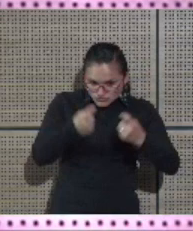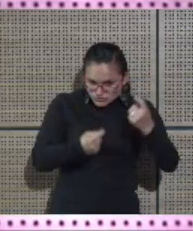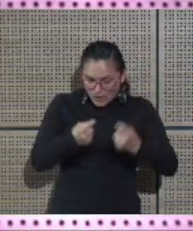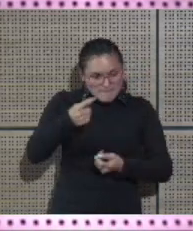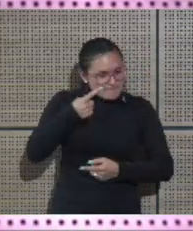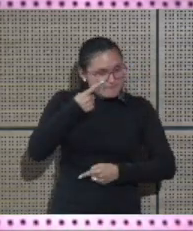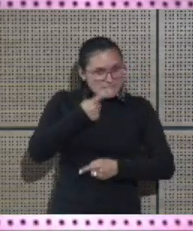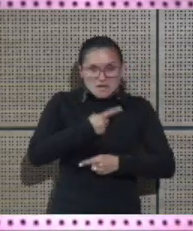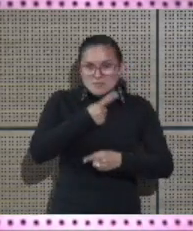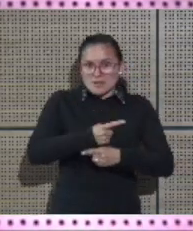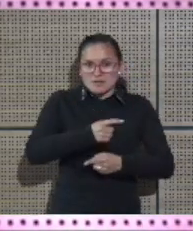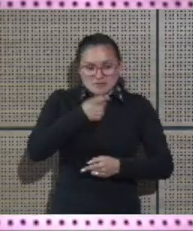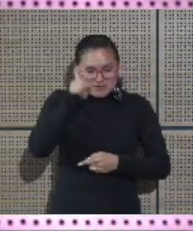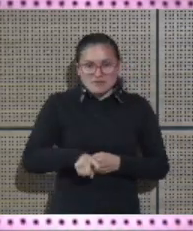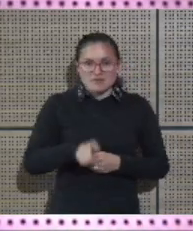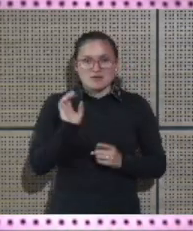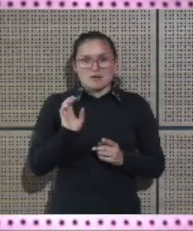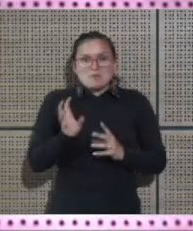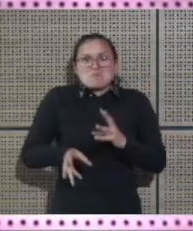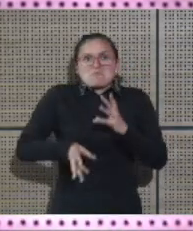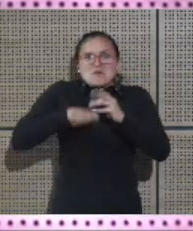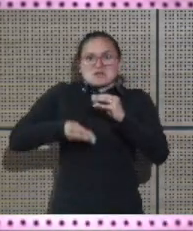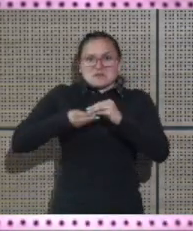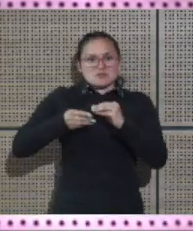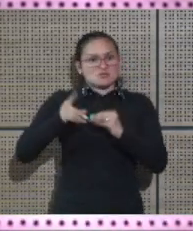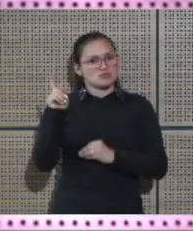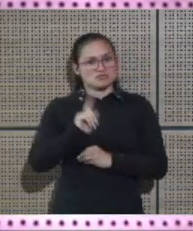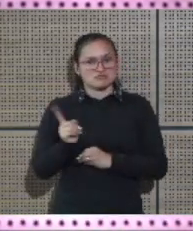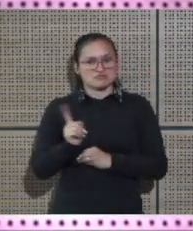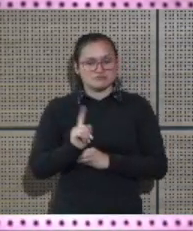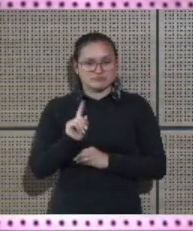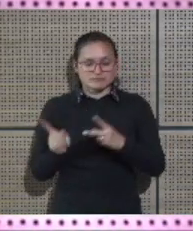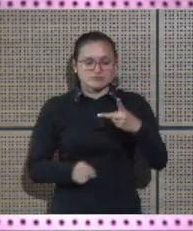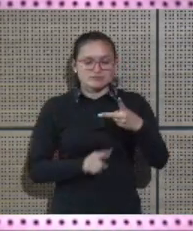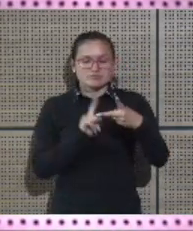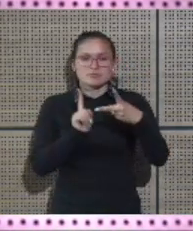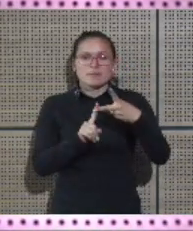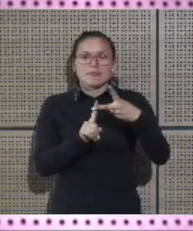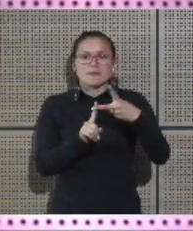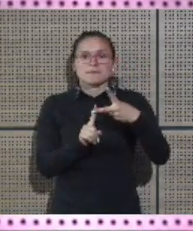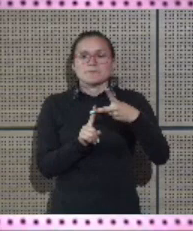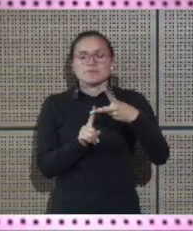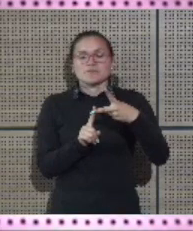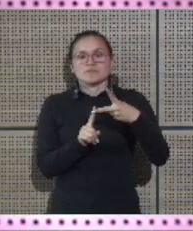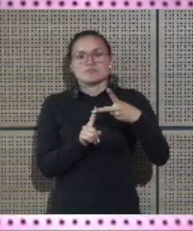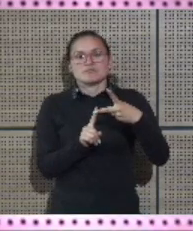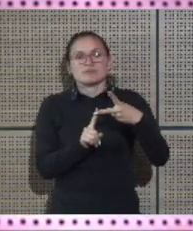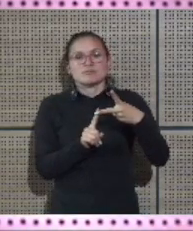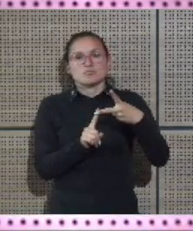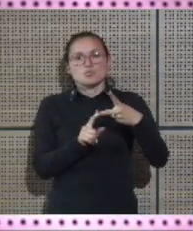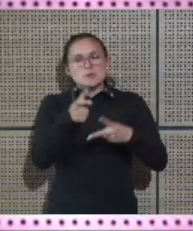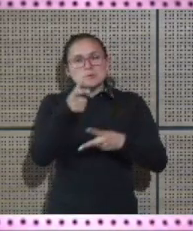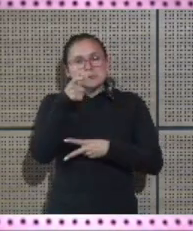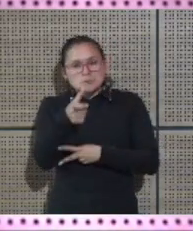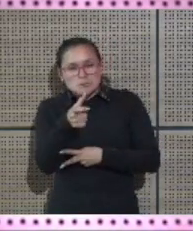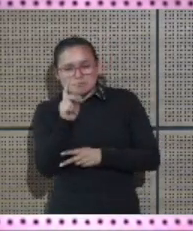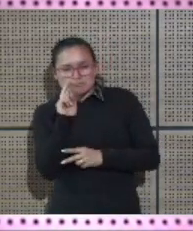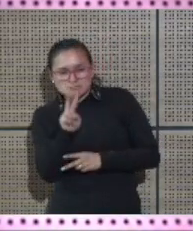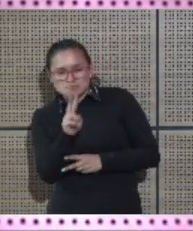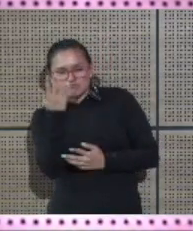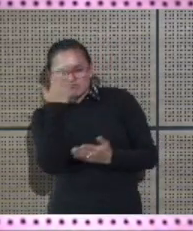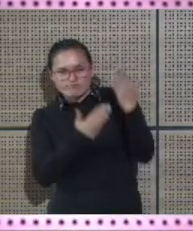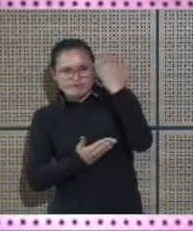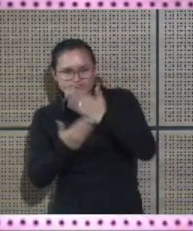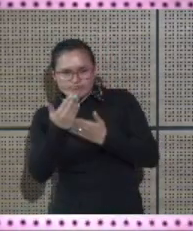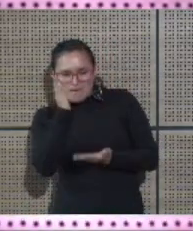estar contribuyendo en esa dirección de transformación de esta institución. Y la segunda, control por riesgos,